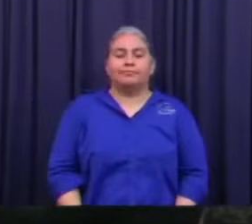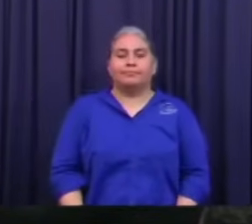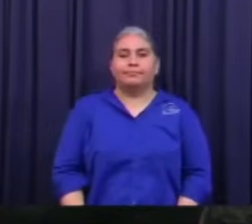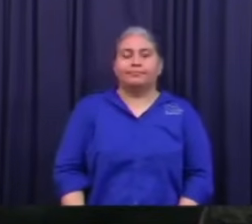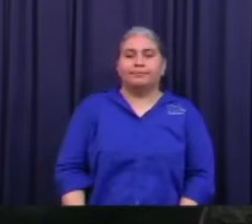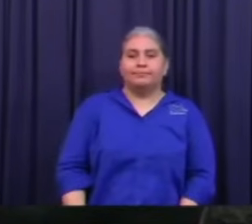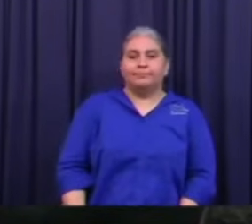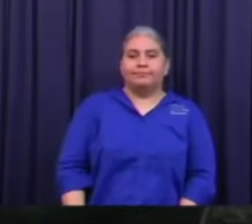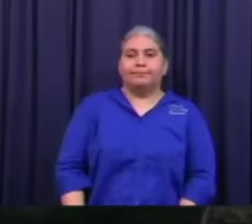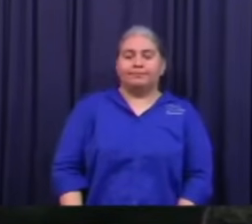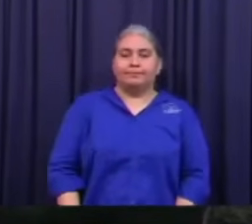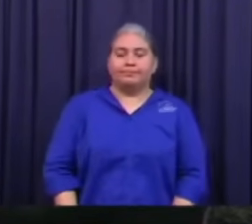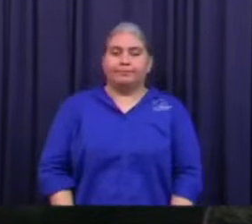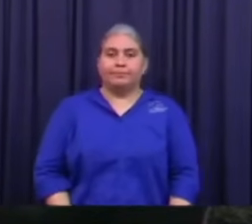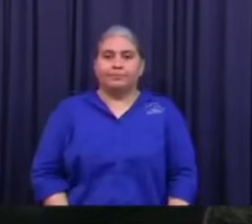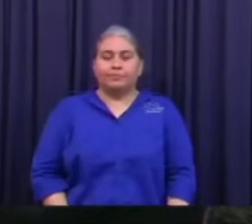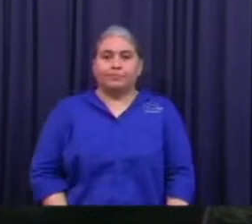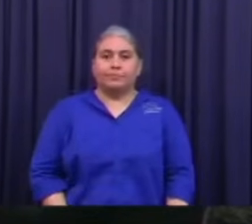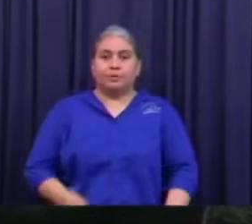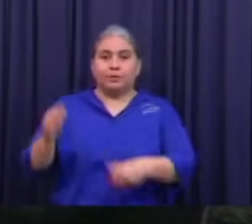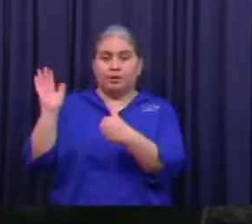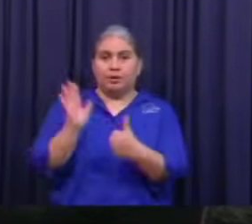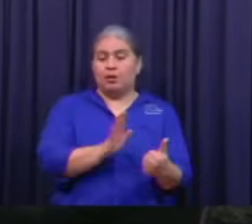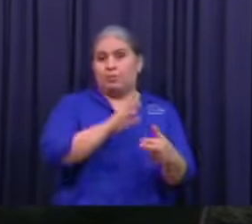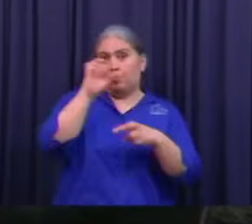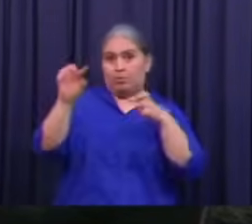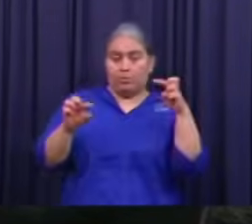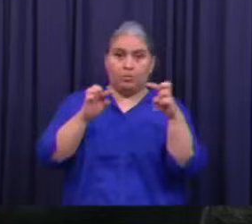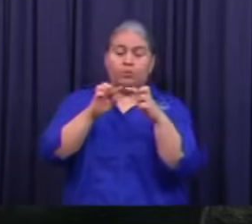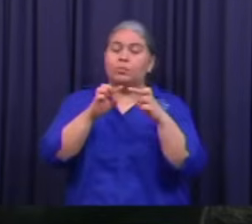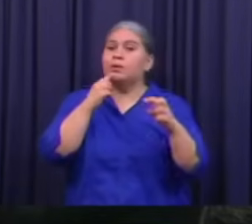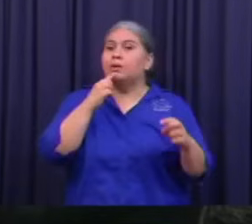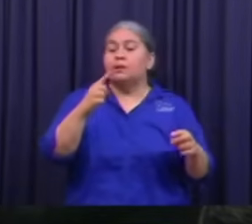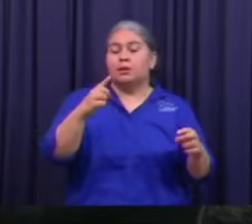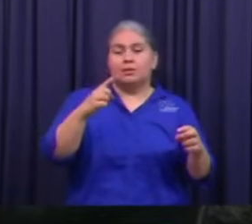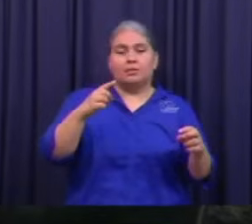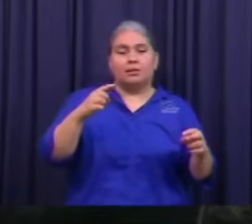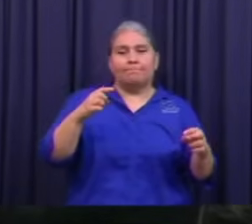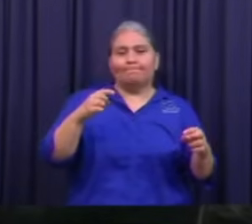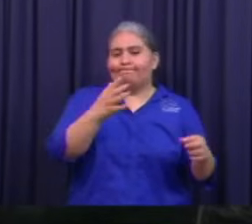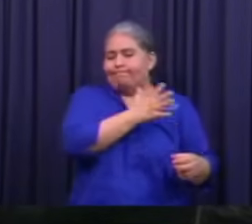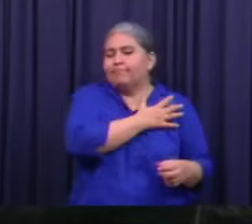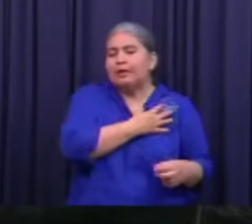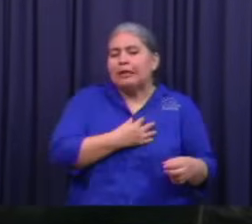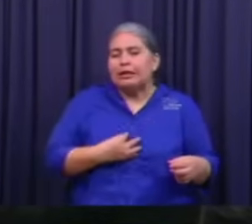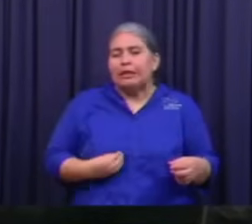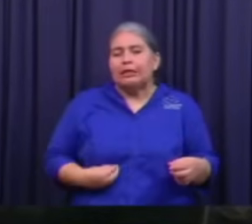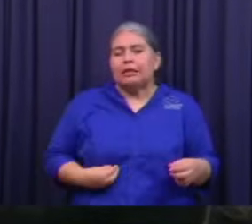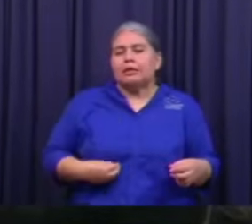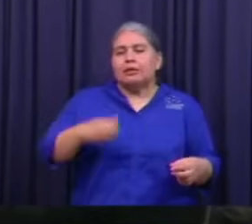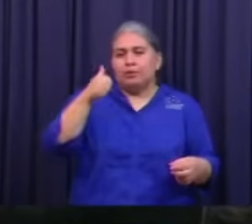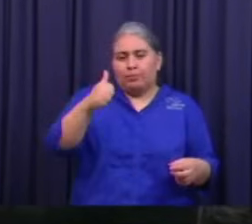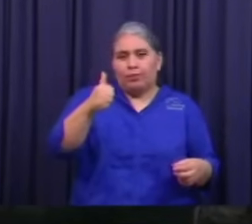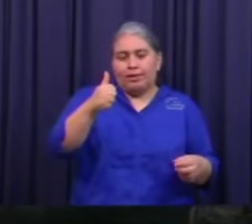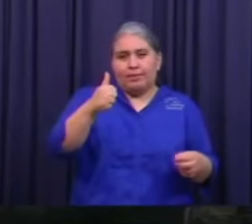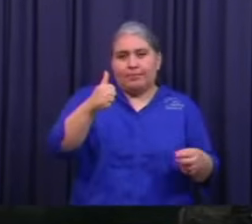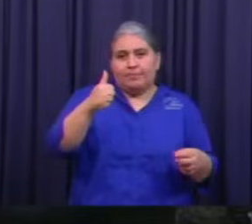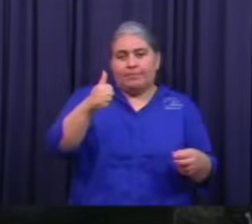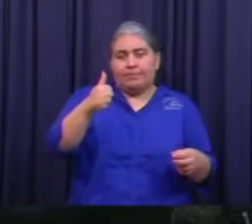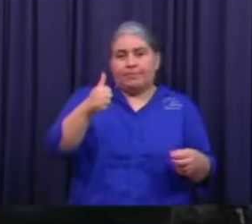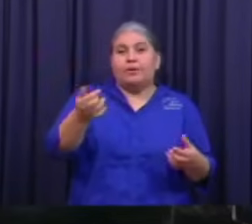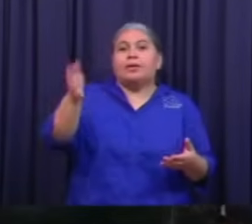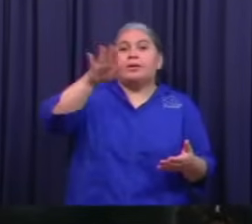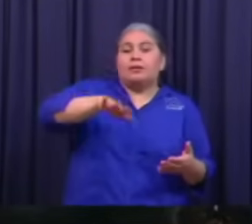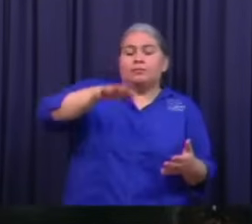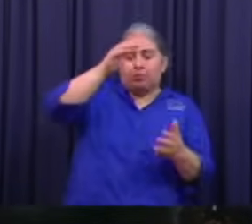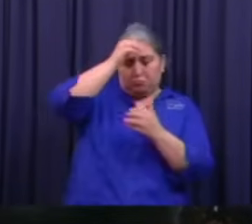les dice pero qué bueno que se entristecieron porque ese ese esa tristeza los condujo a al arrepentimiento